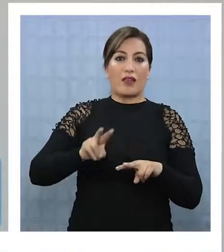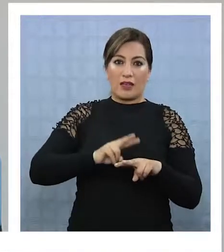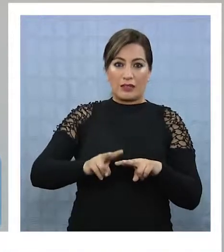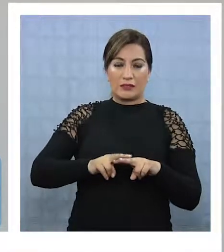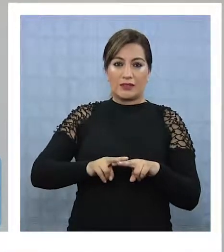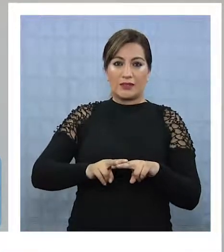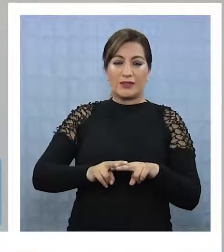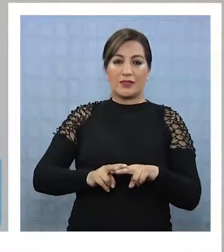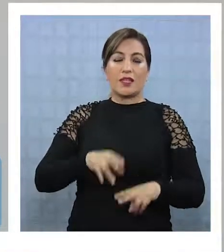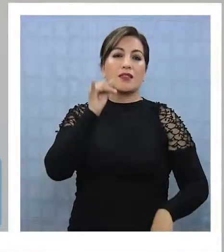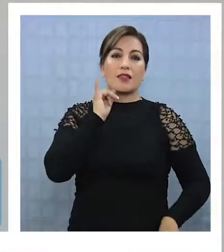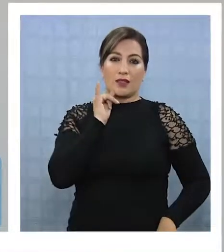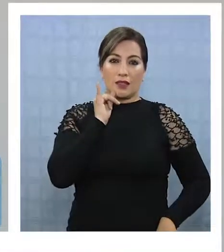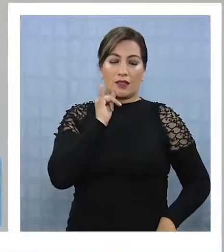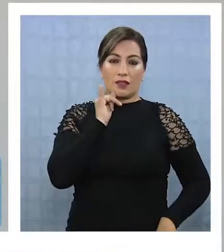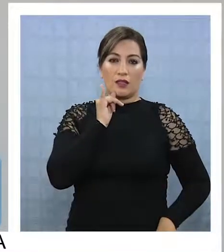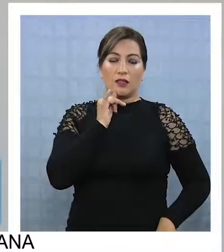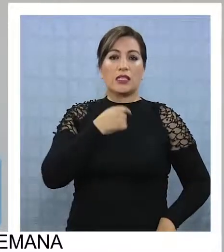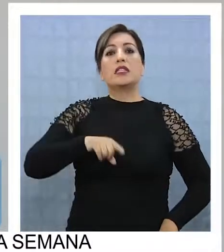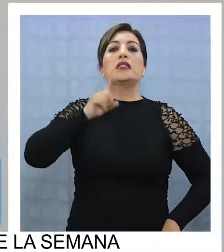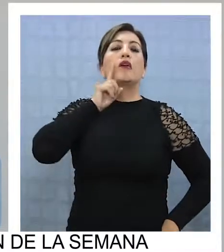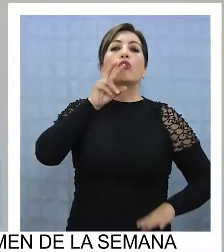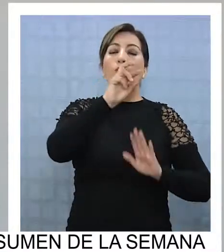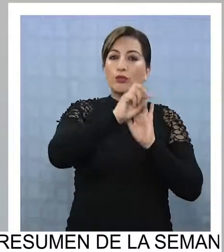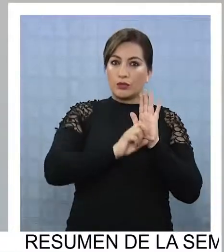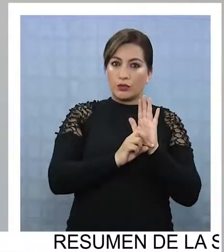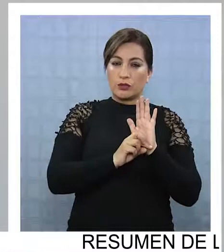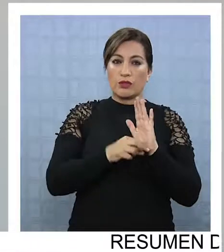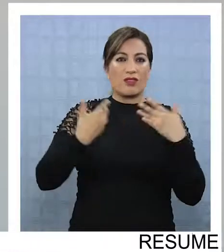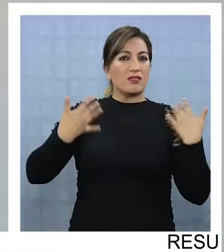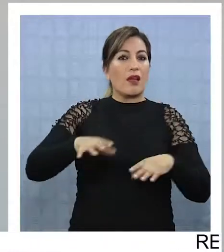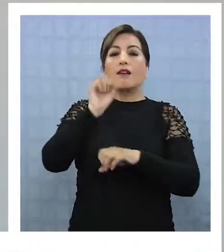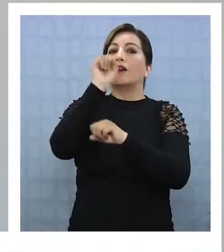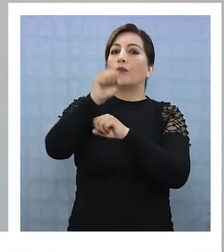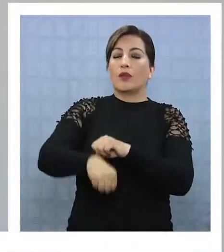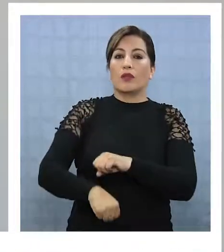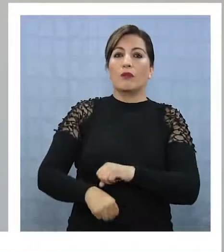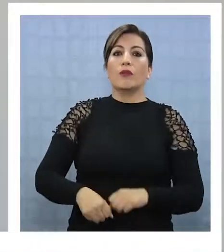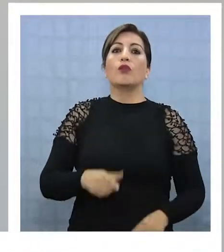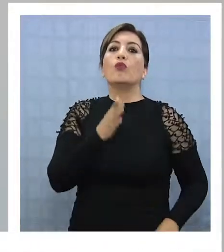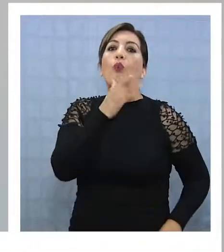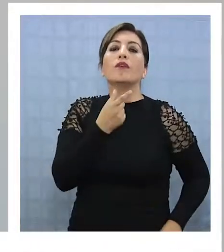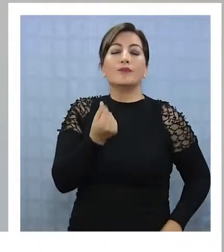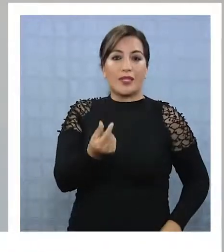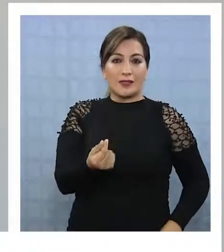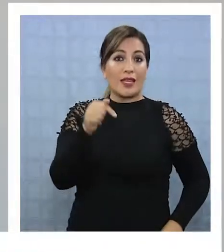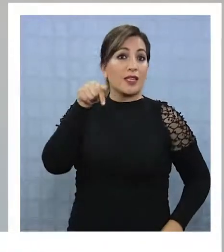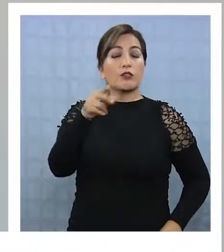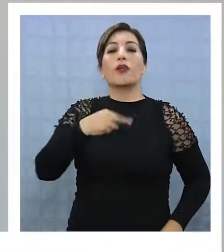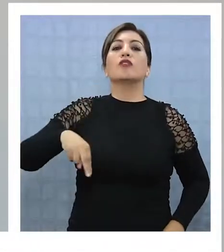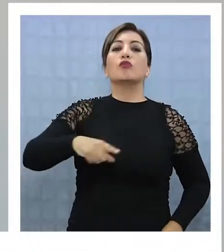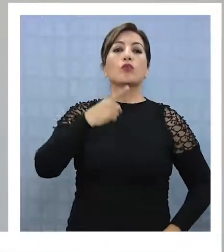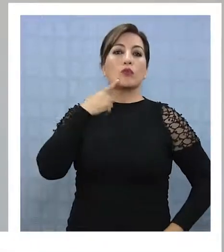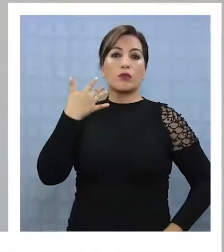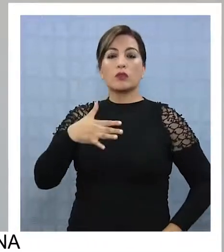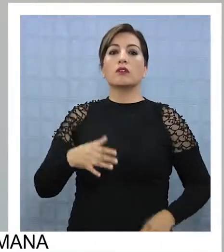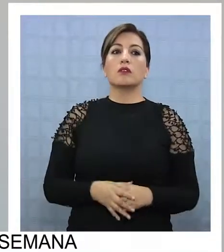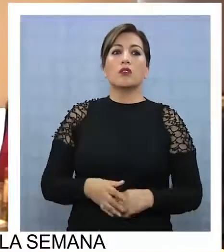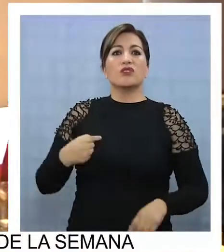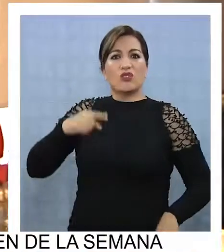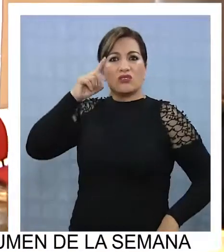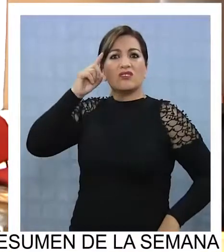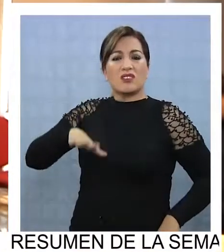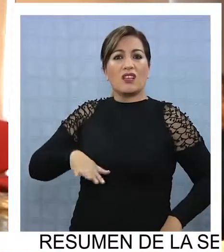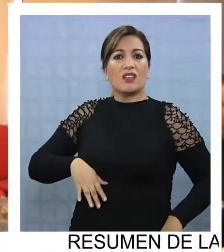de apalancar recursos de nivel central para las regiones. Tenemos proyectos que están aprobados pero sin financiamiento. Y eso para nosotros era